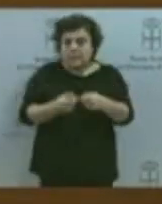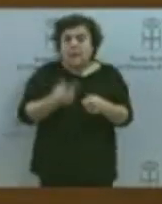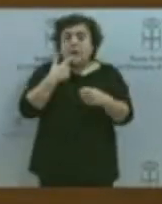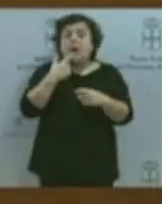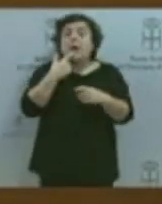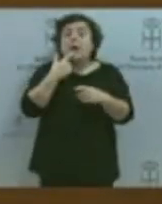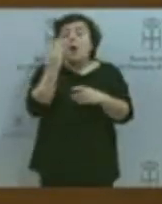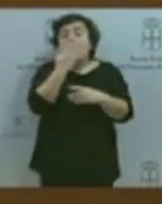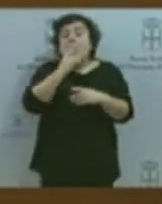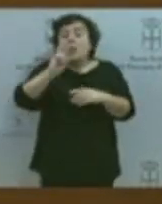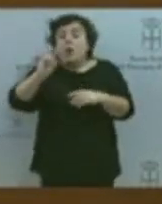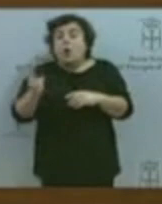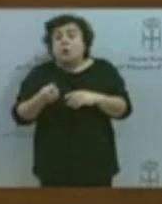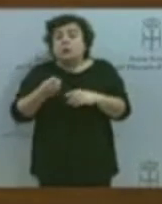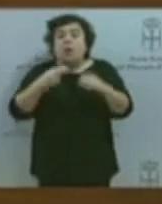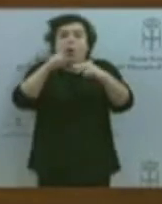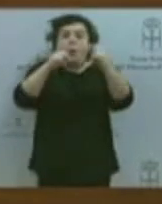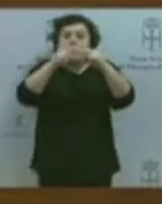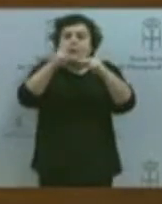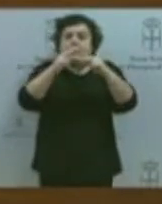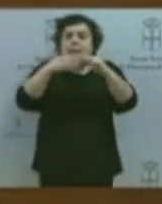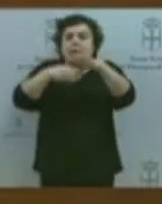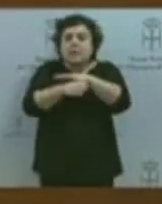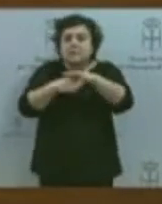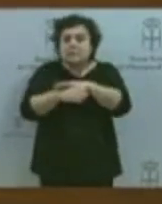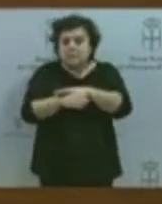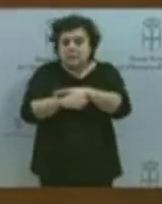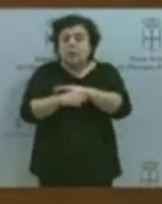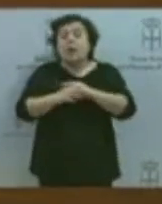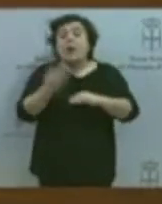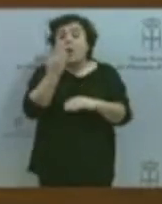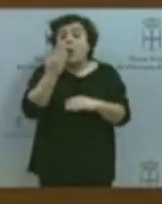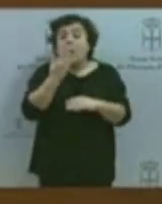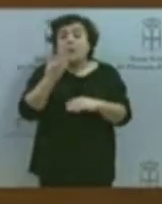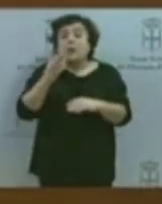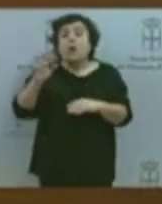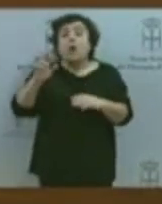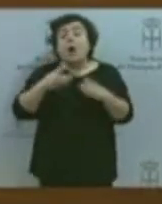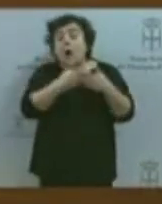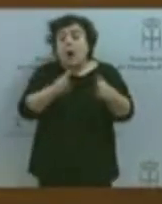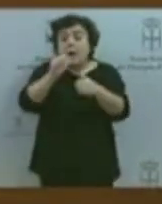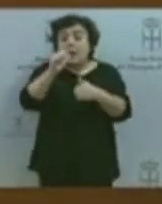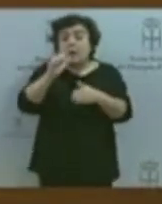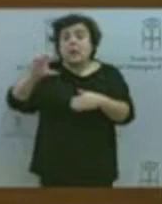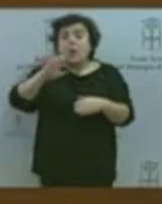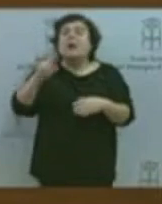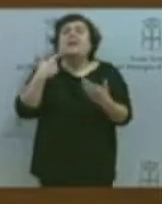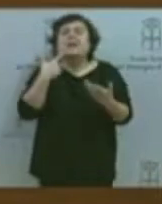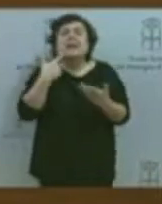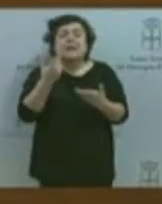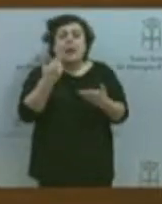en el Río Eo, también obras de accesibilidad en una de las escuelas. Todo esto está adjudicado y en